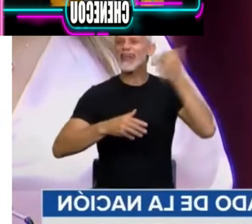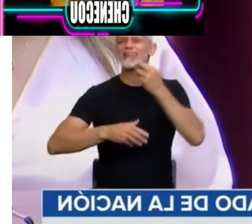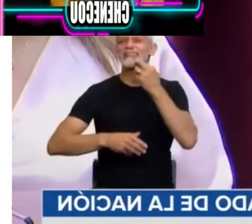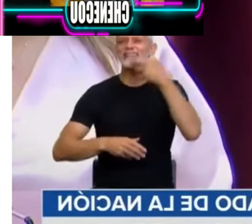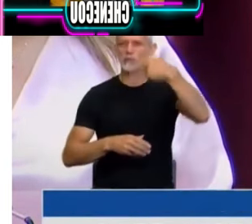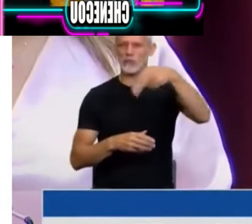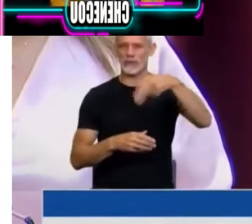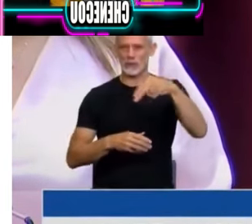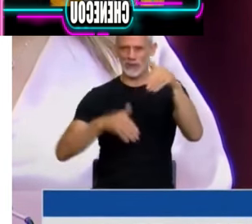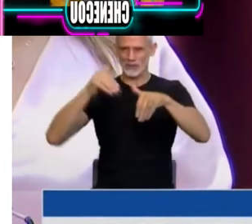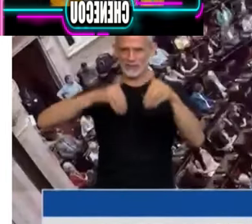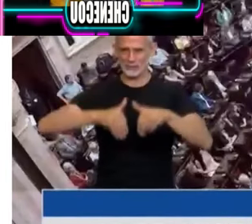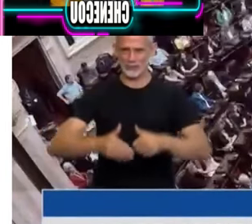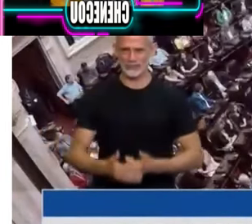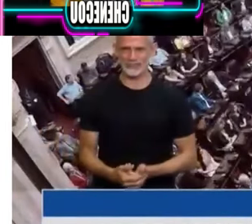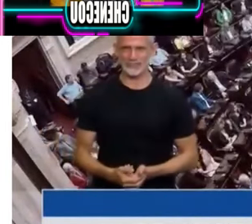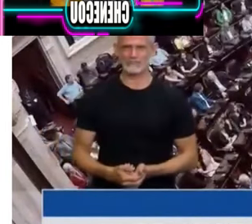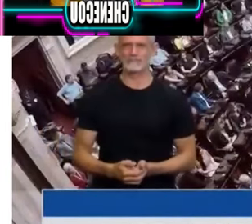noviembre.